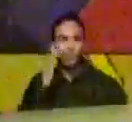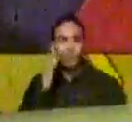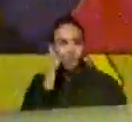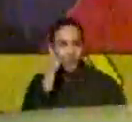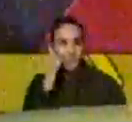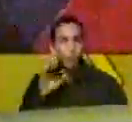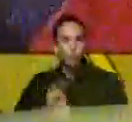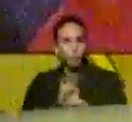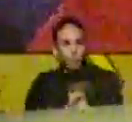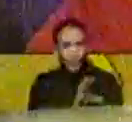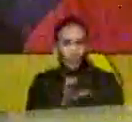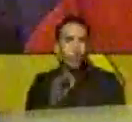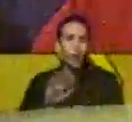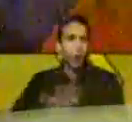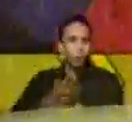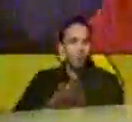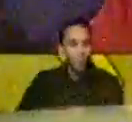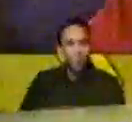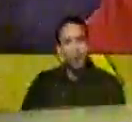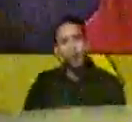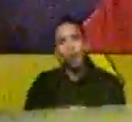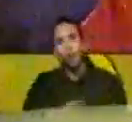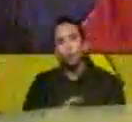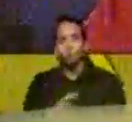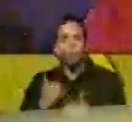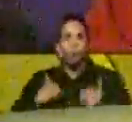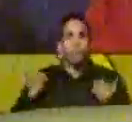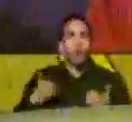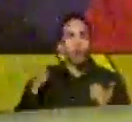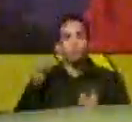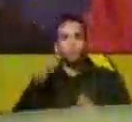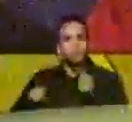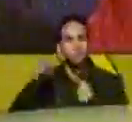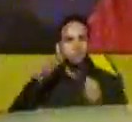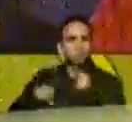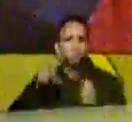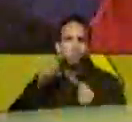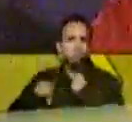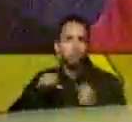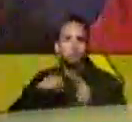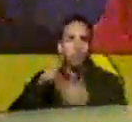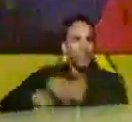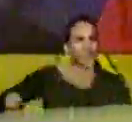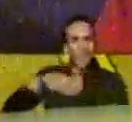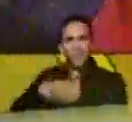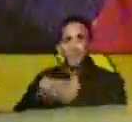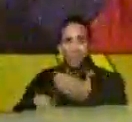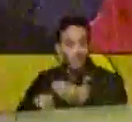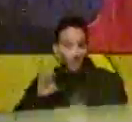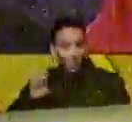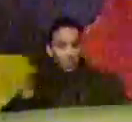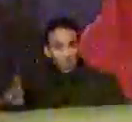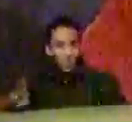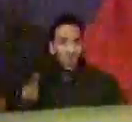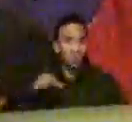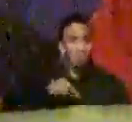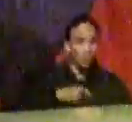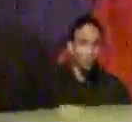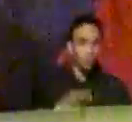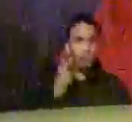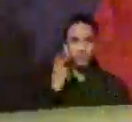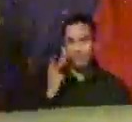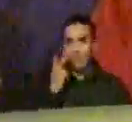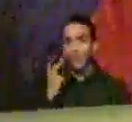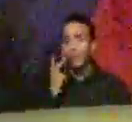acoso escolar. Hemos visto muchos casos de, no tan solo aquí en Puerto Rico, sino fuera de Puerto Rico, en los Estados Unidos, de acoso escolar, y se está viendo